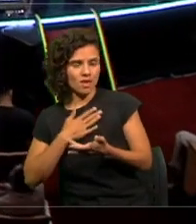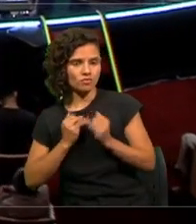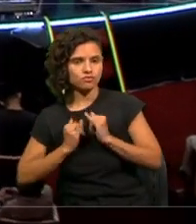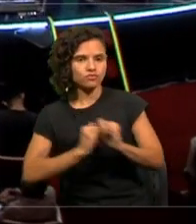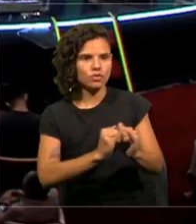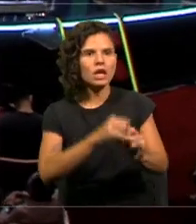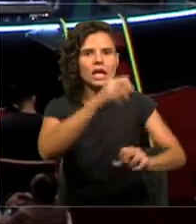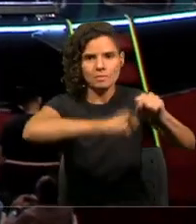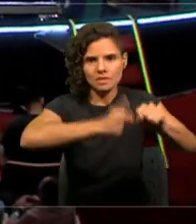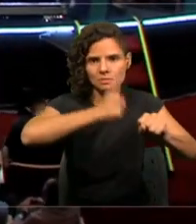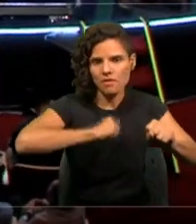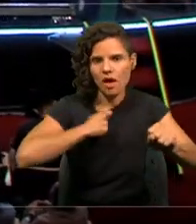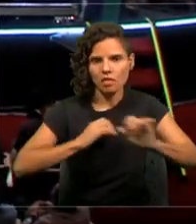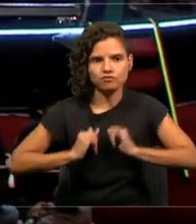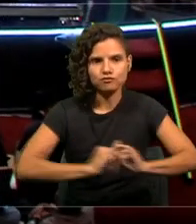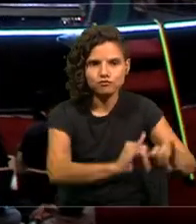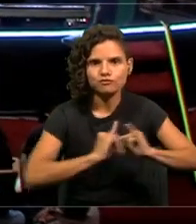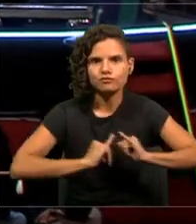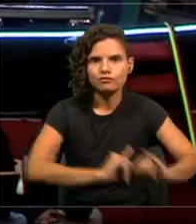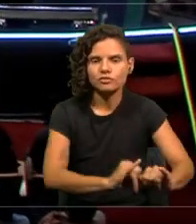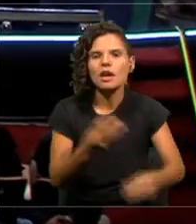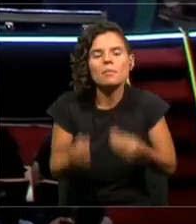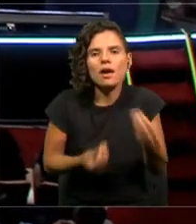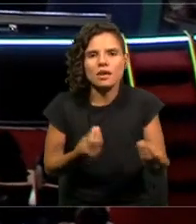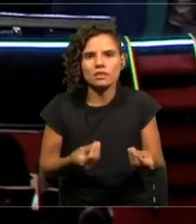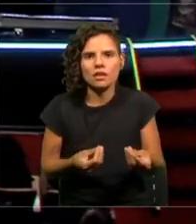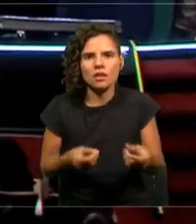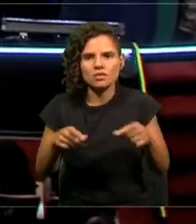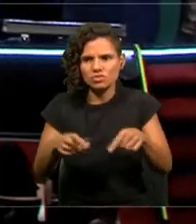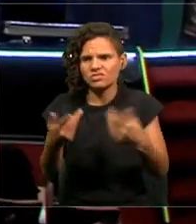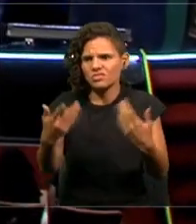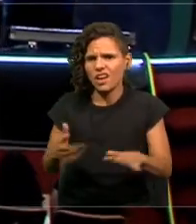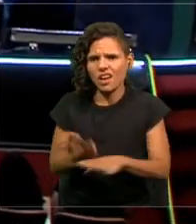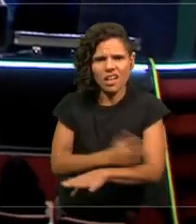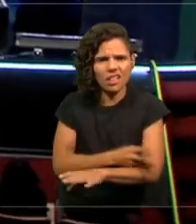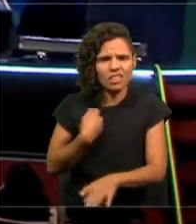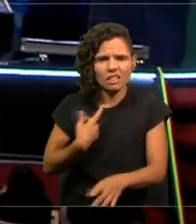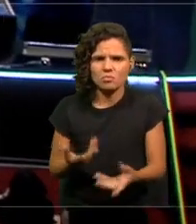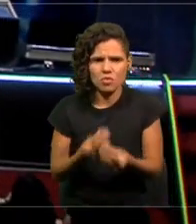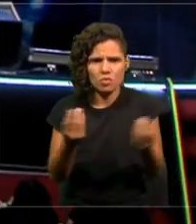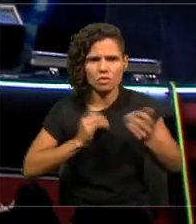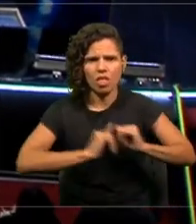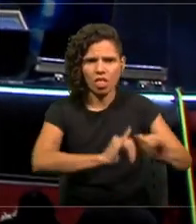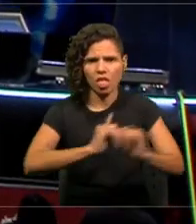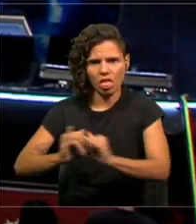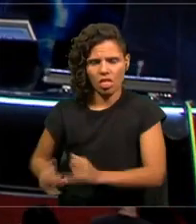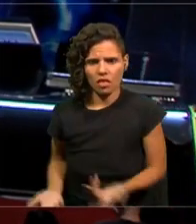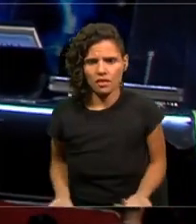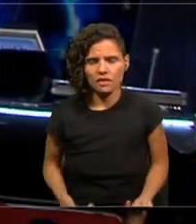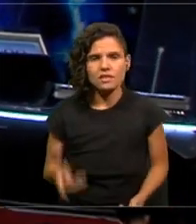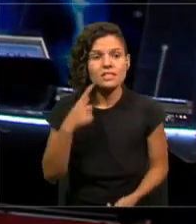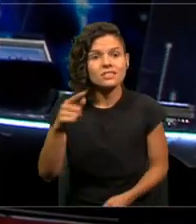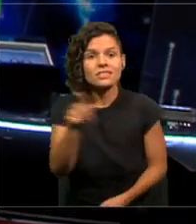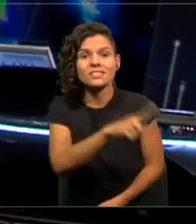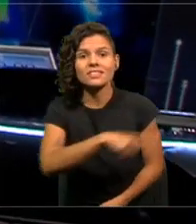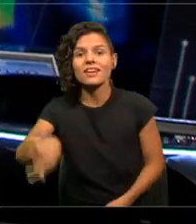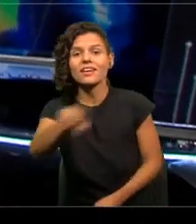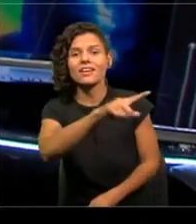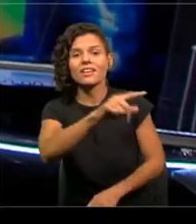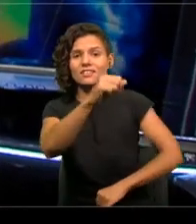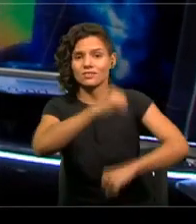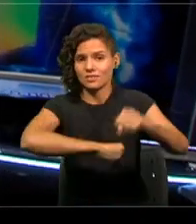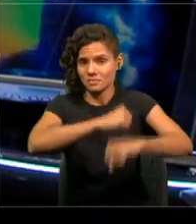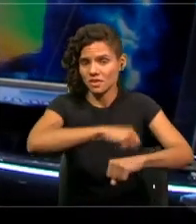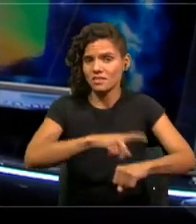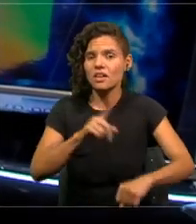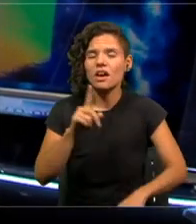y qué podría ocurrir no es ficción esto ha ocurrido en casos reales si ellos tienen el la